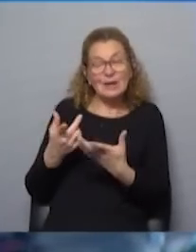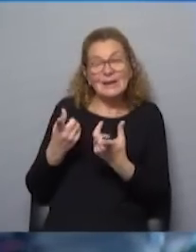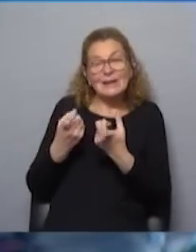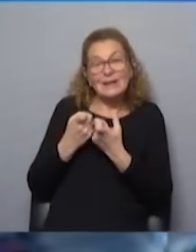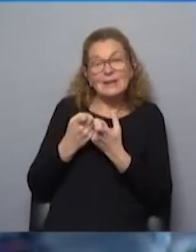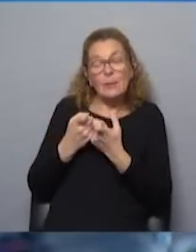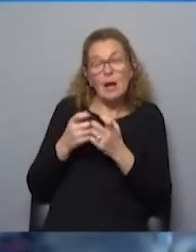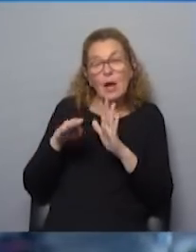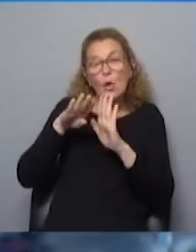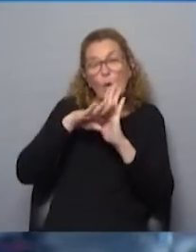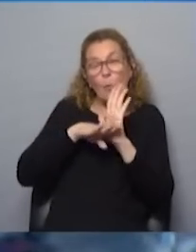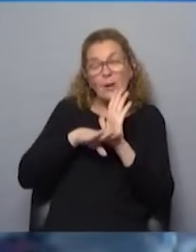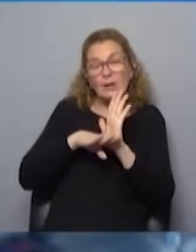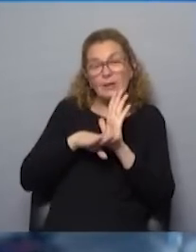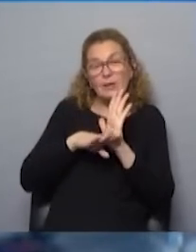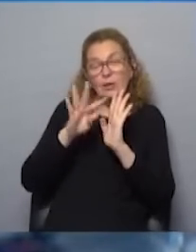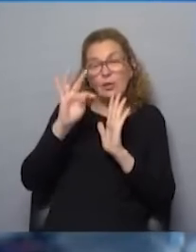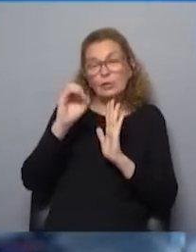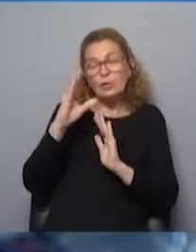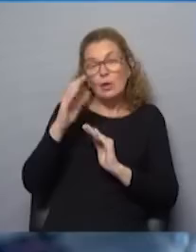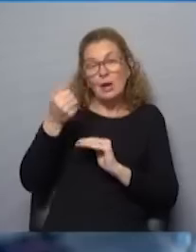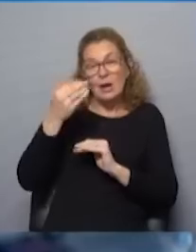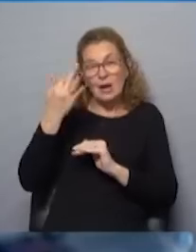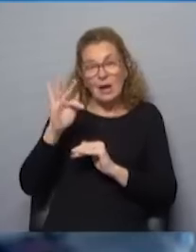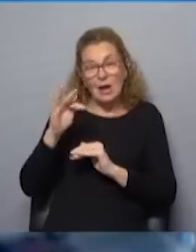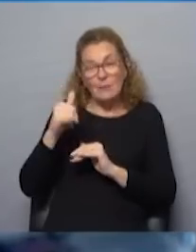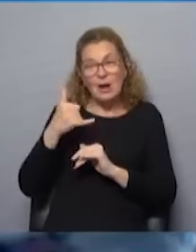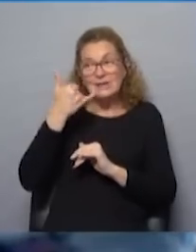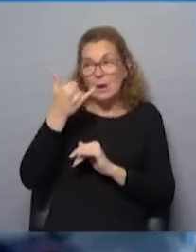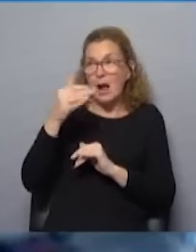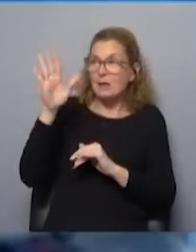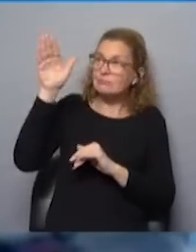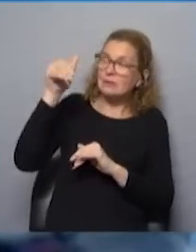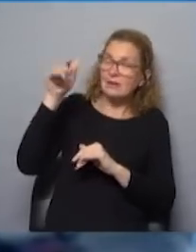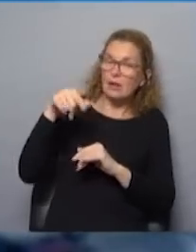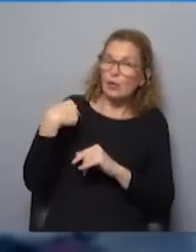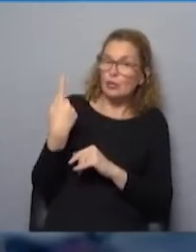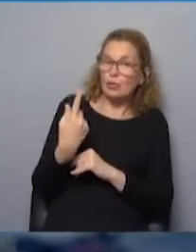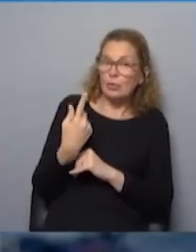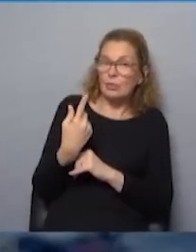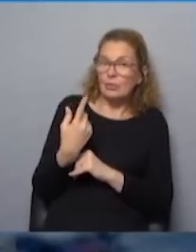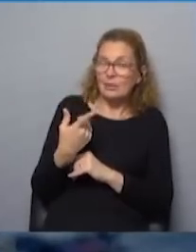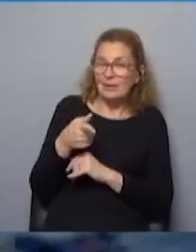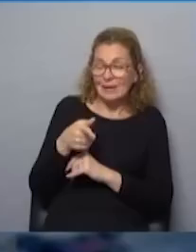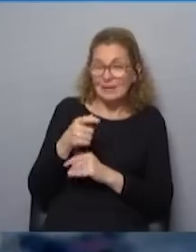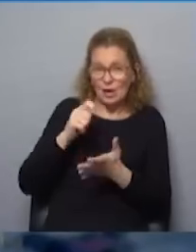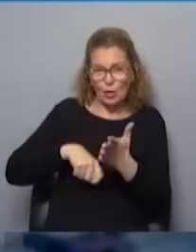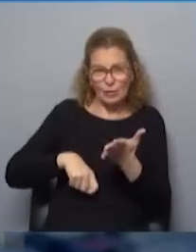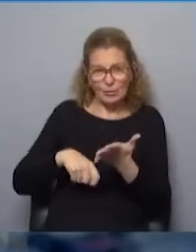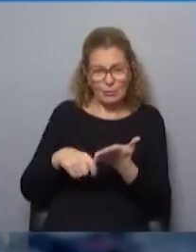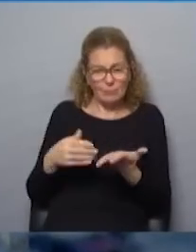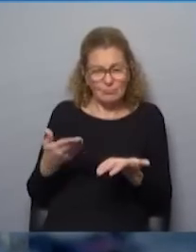cumplir con la con el tocaf con la liga llamar a licitación cumplir con todo eso este contrato